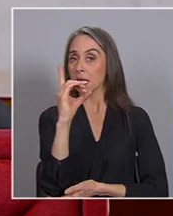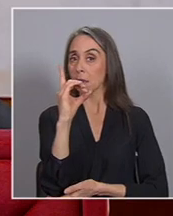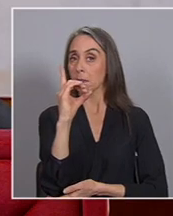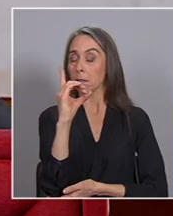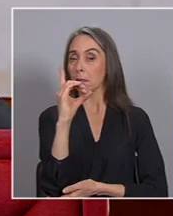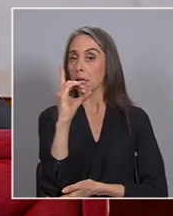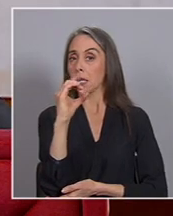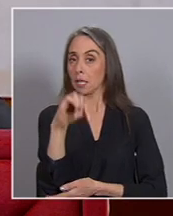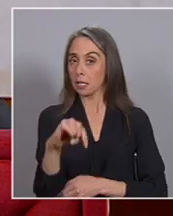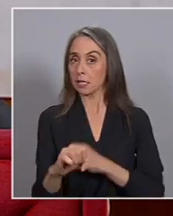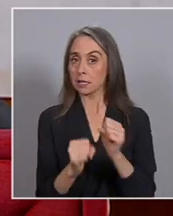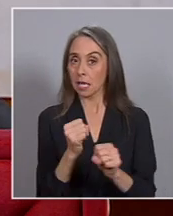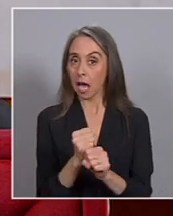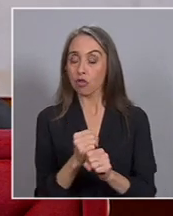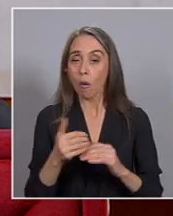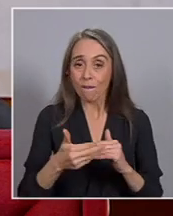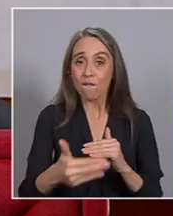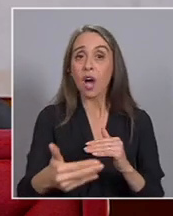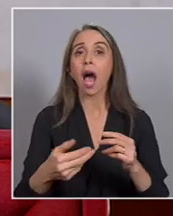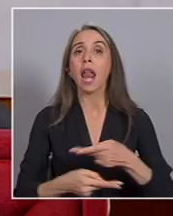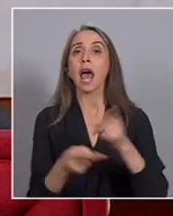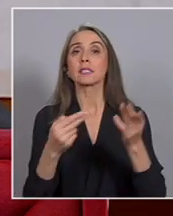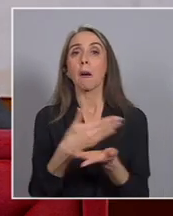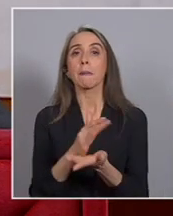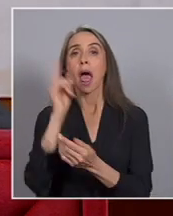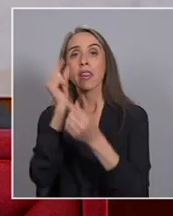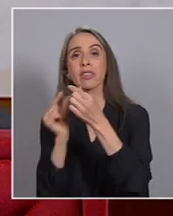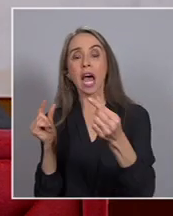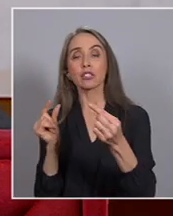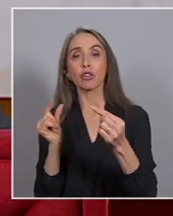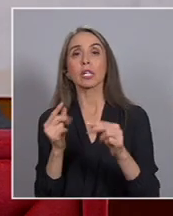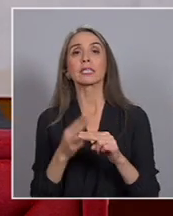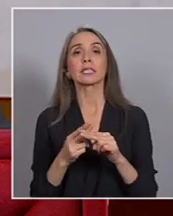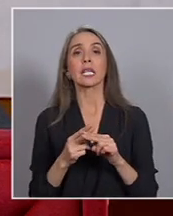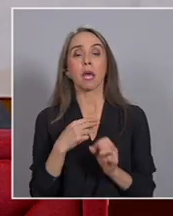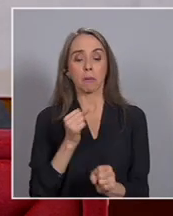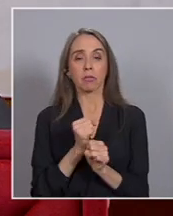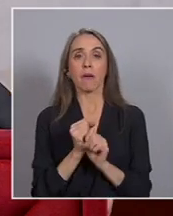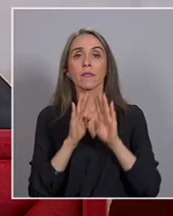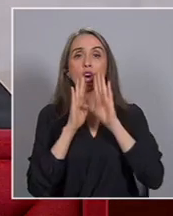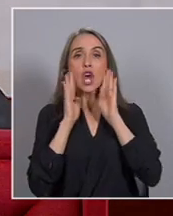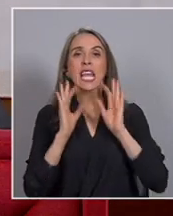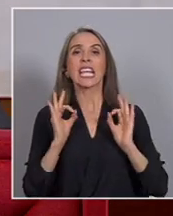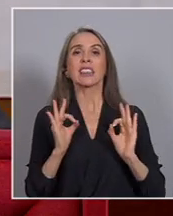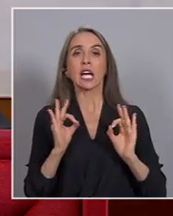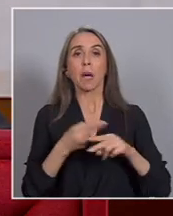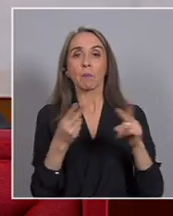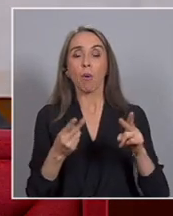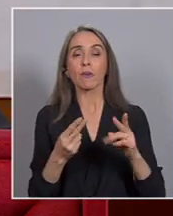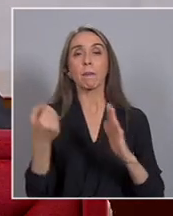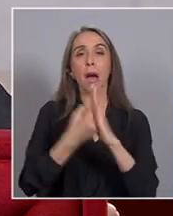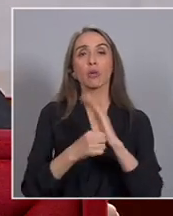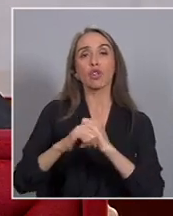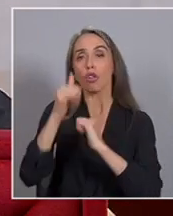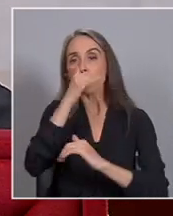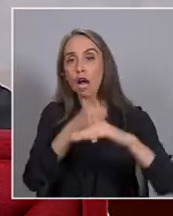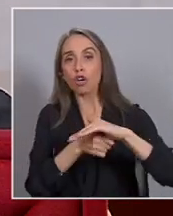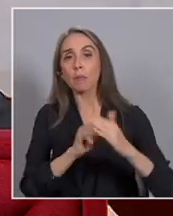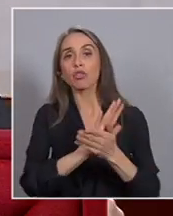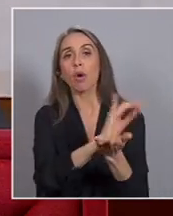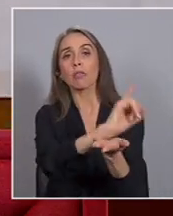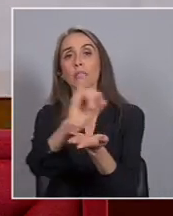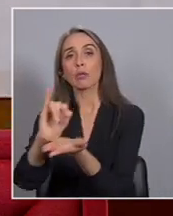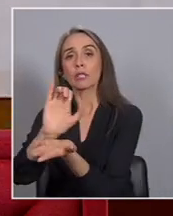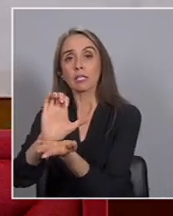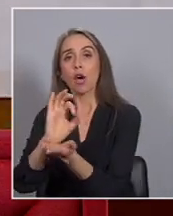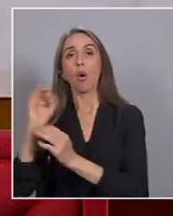año, lanzaremos la Estrategia Nacional de Integridad Pública para fortalecer la lucha contra la corrupción en todas las instituciones del Estado y